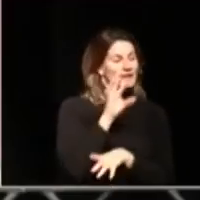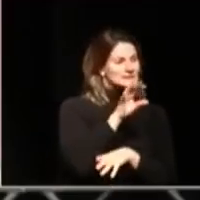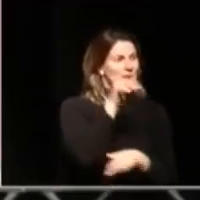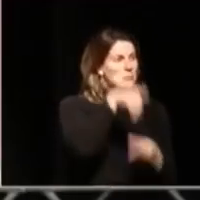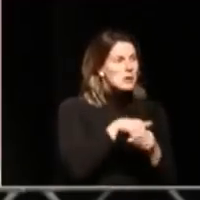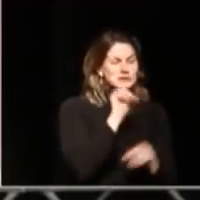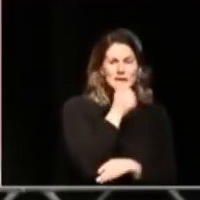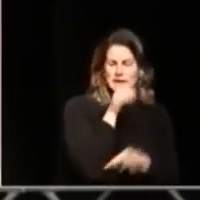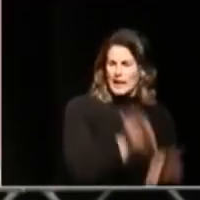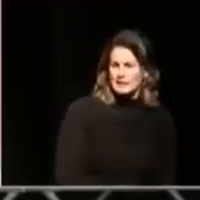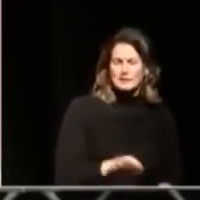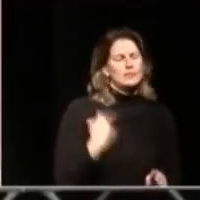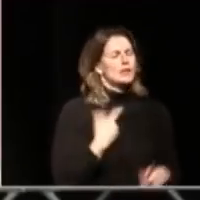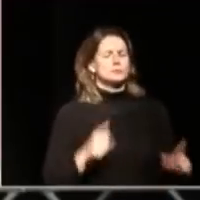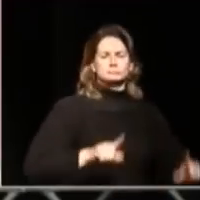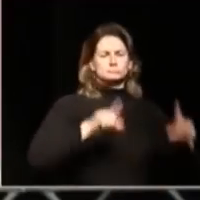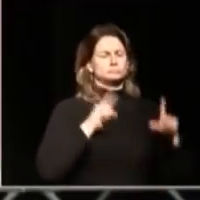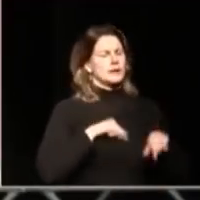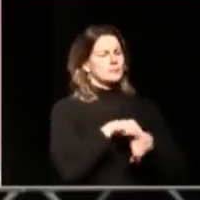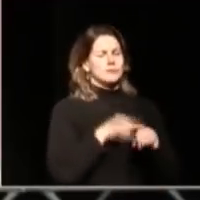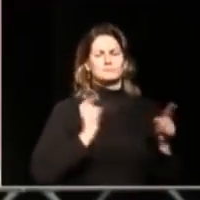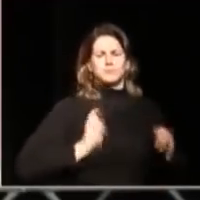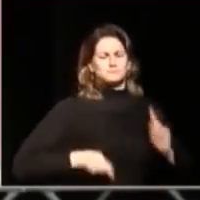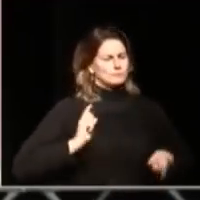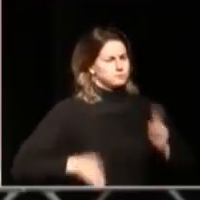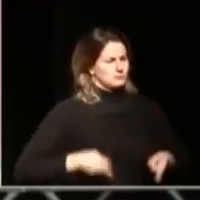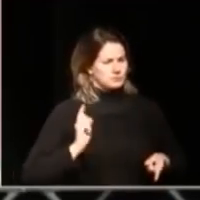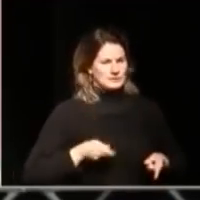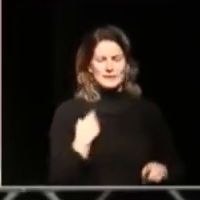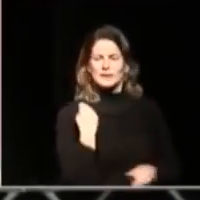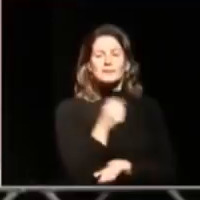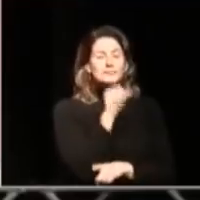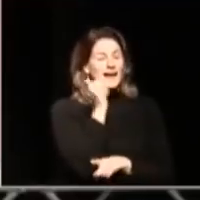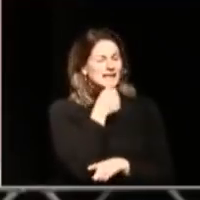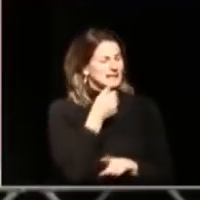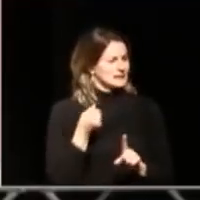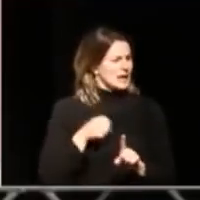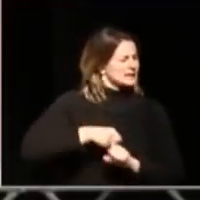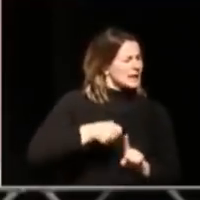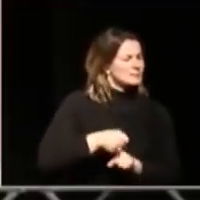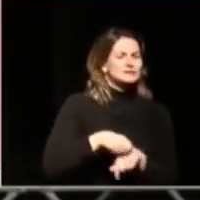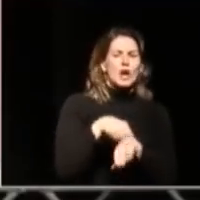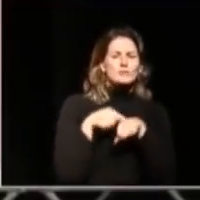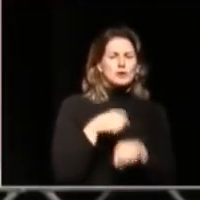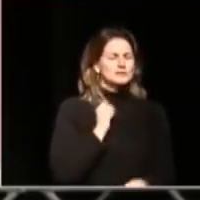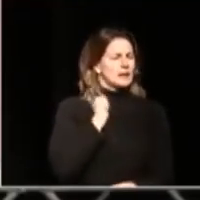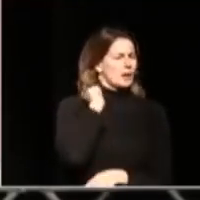por nadie salga a dar instrucciones políticas y salga a avalar la represión y a avalar la política